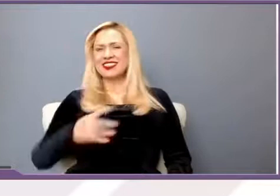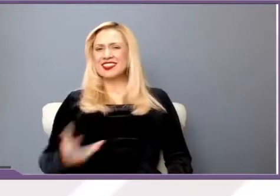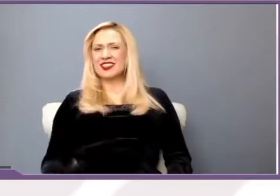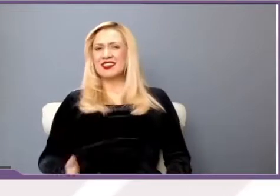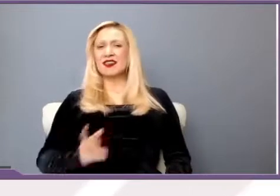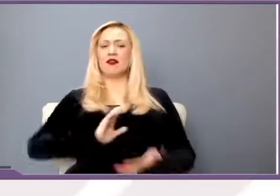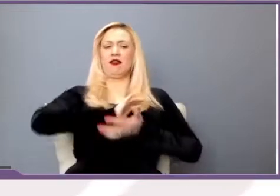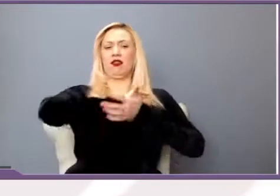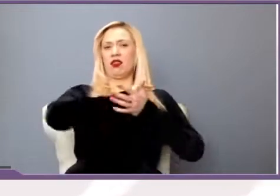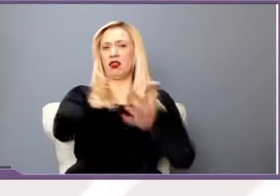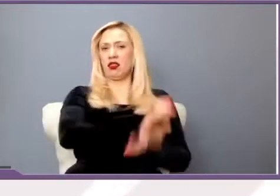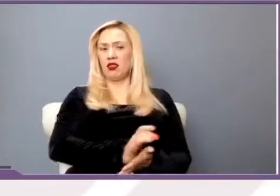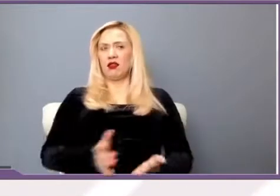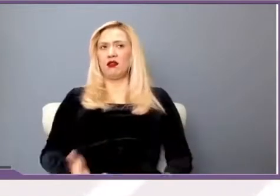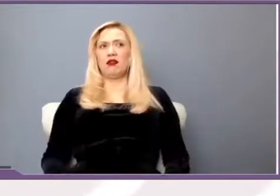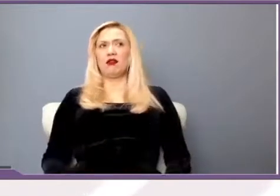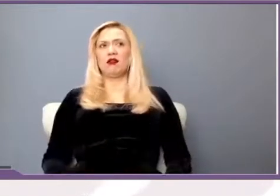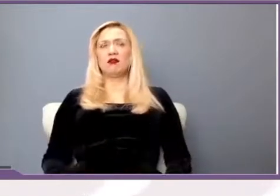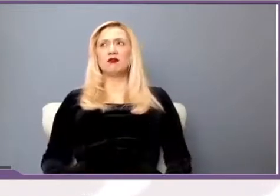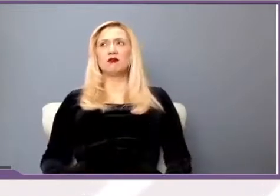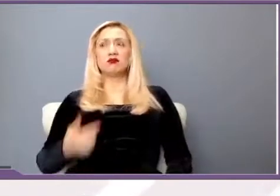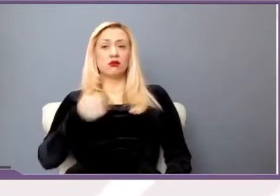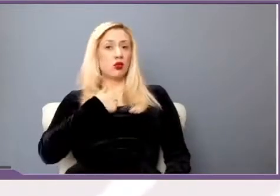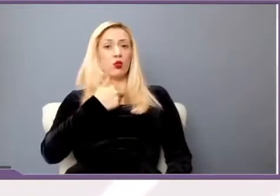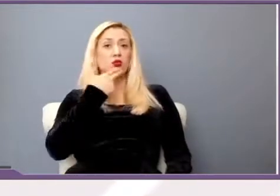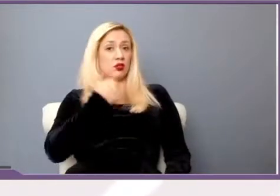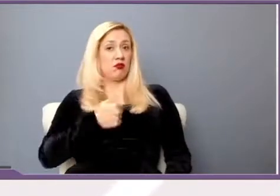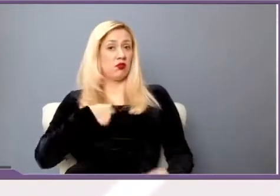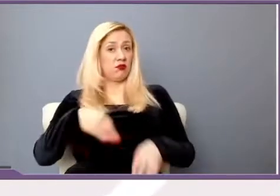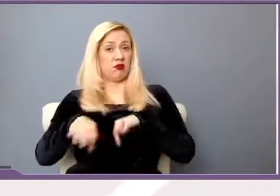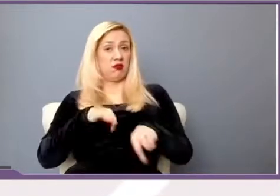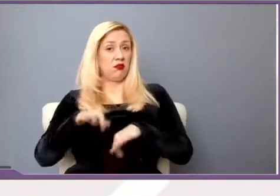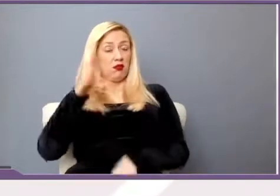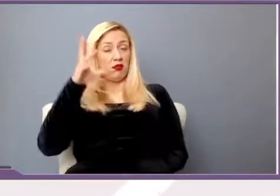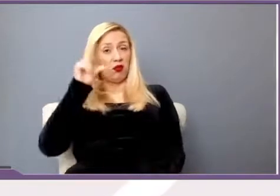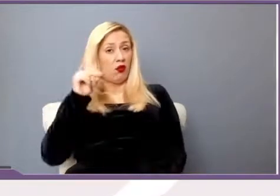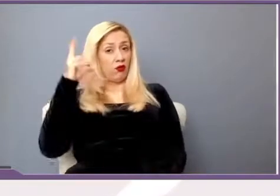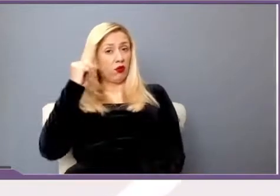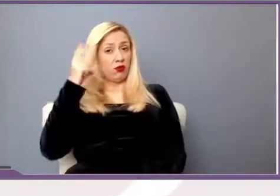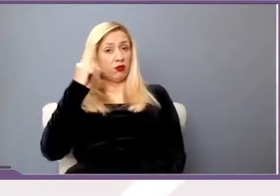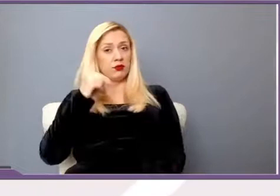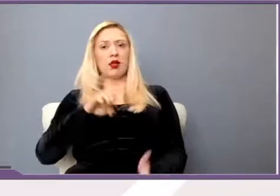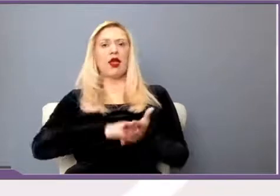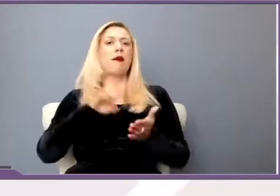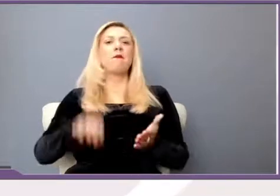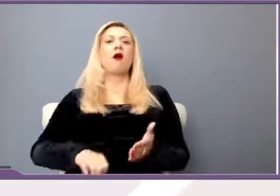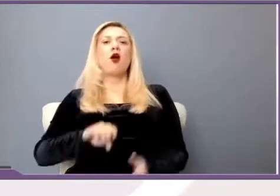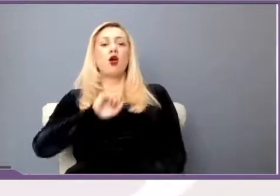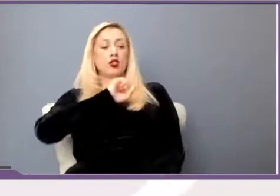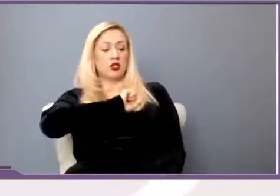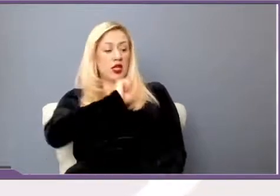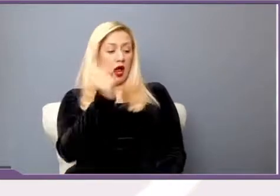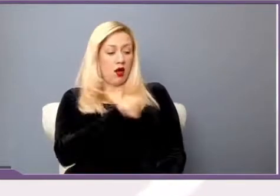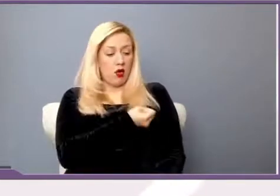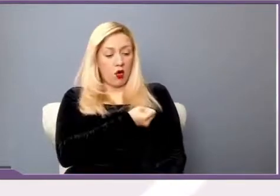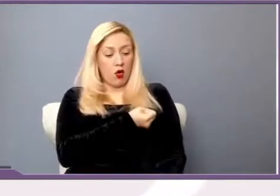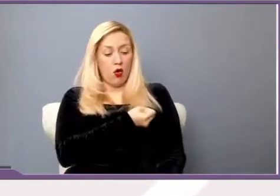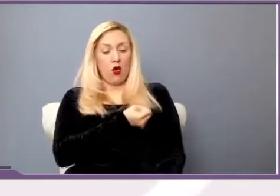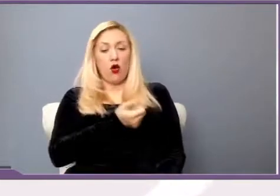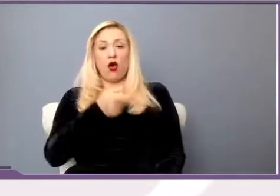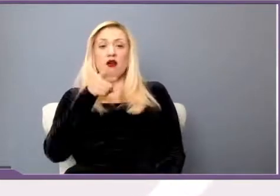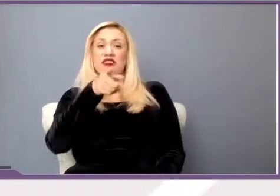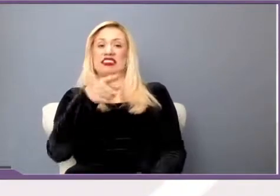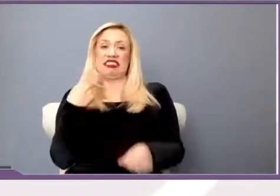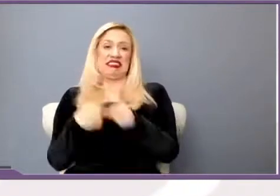personas gordas, tienen que ver con que si somos productivas o no. Muchas de las críticas, por ejemplo, en torno a la salud, vienen a partir de que el